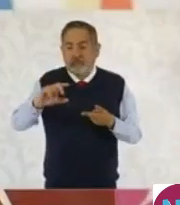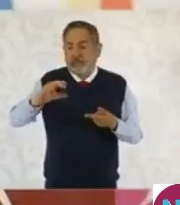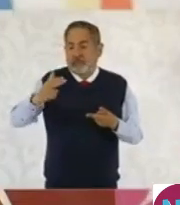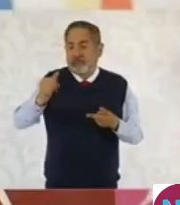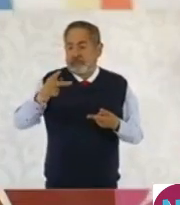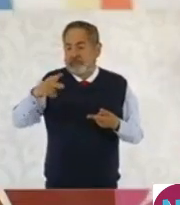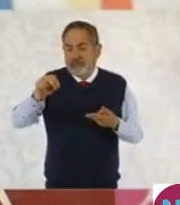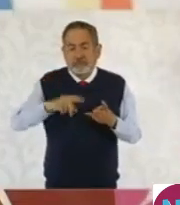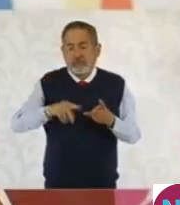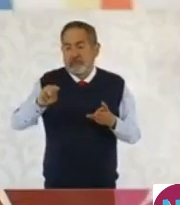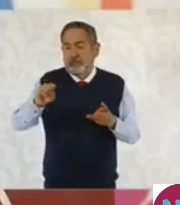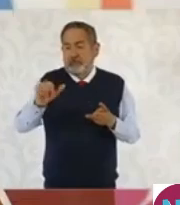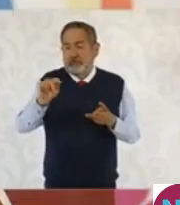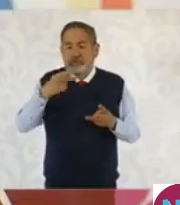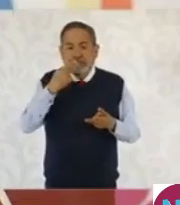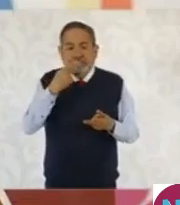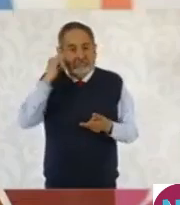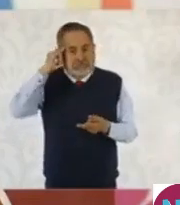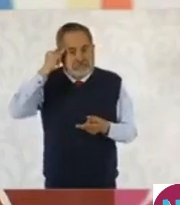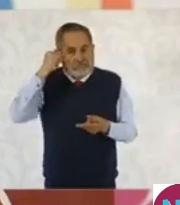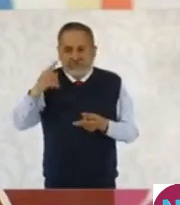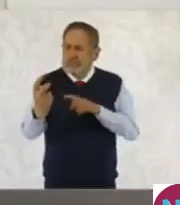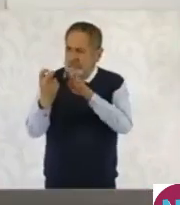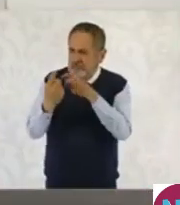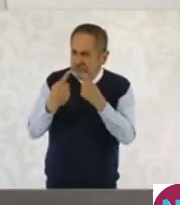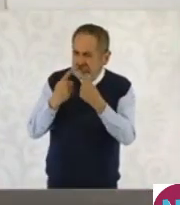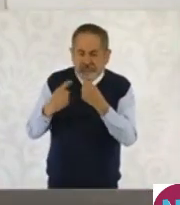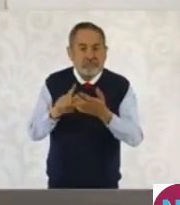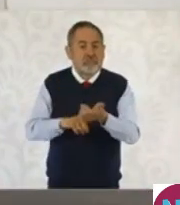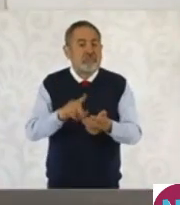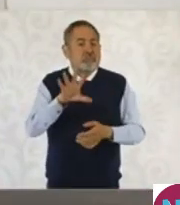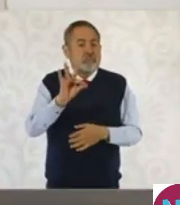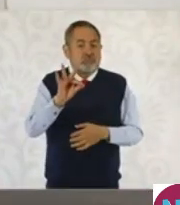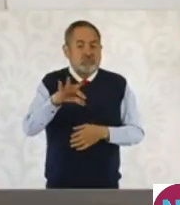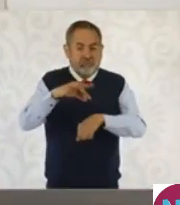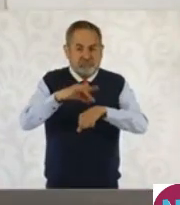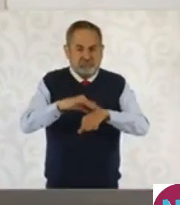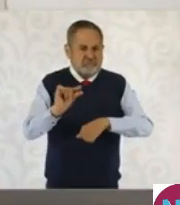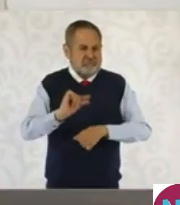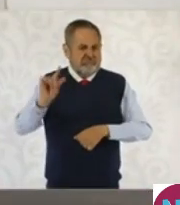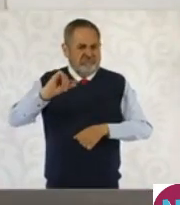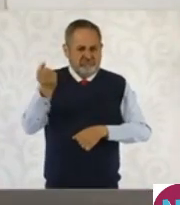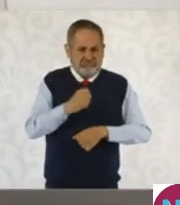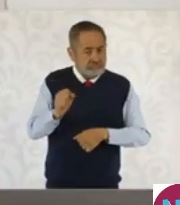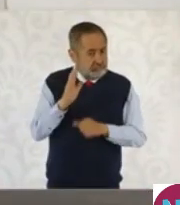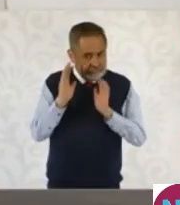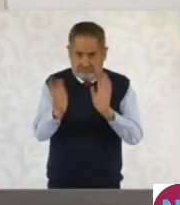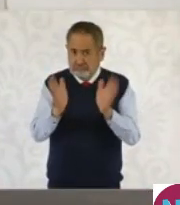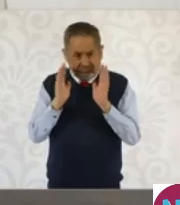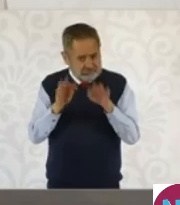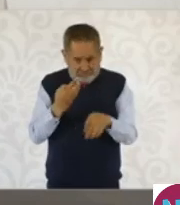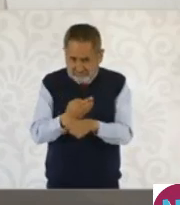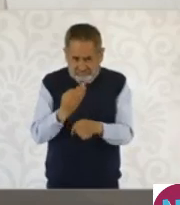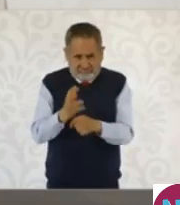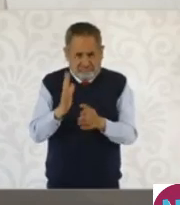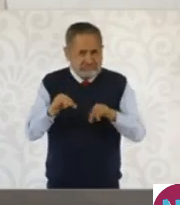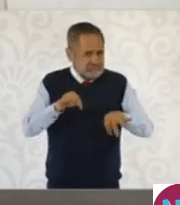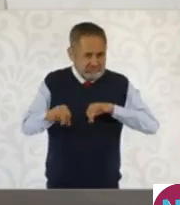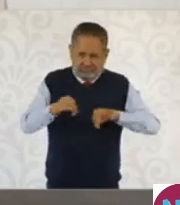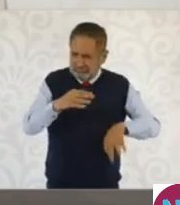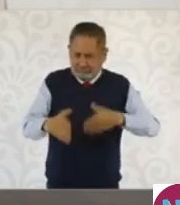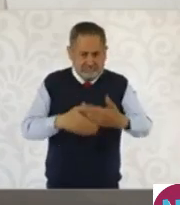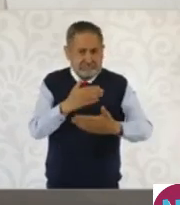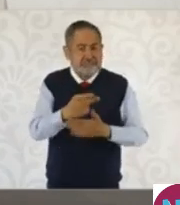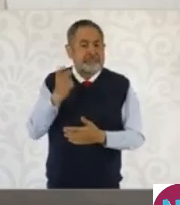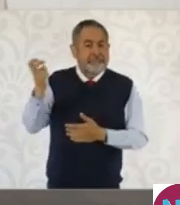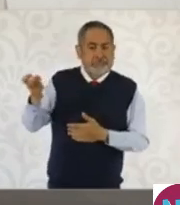mixteco. Con más de 40 médicas y médicos especialistas ya en funciones en el hospital,